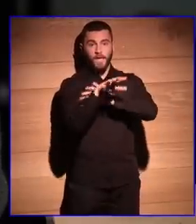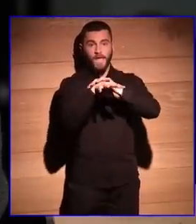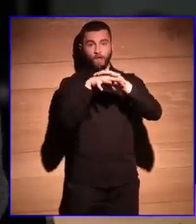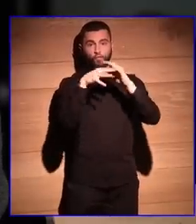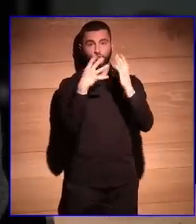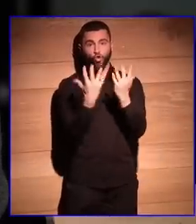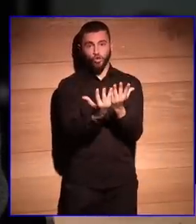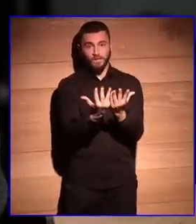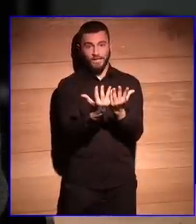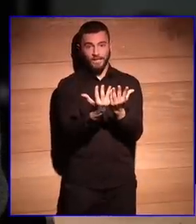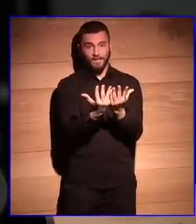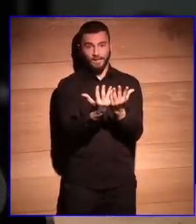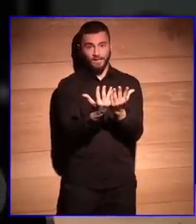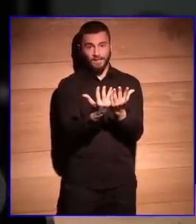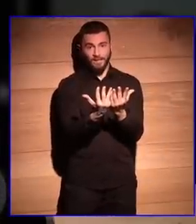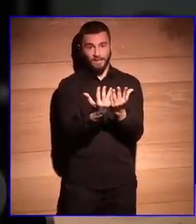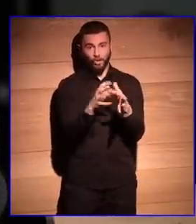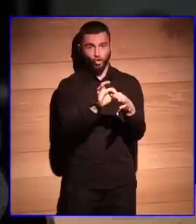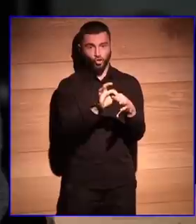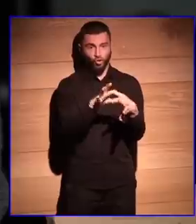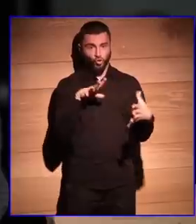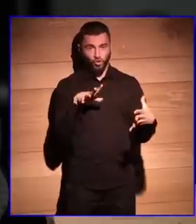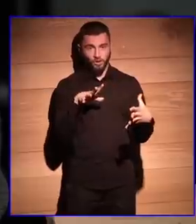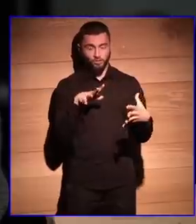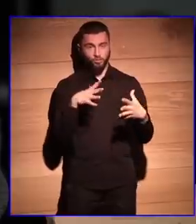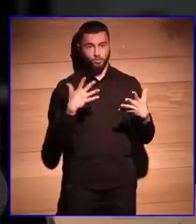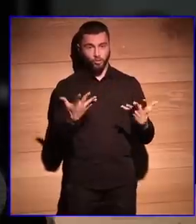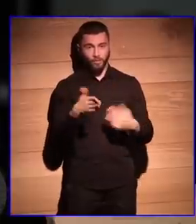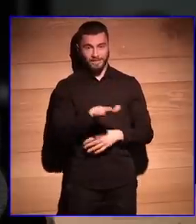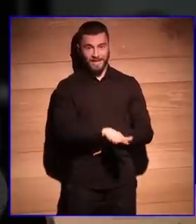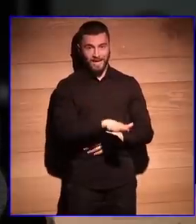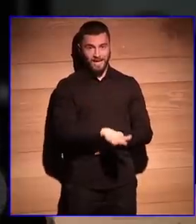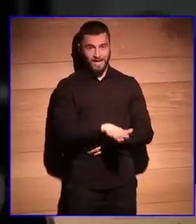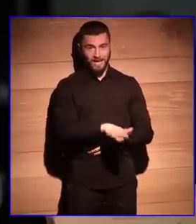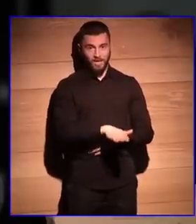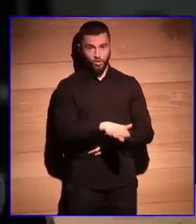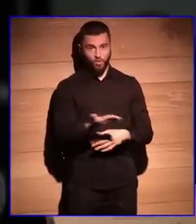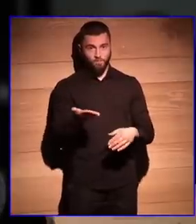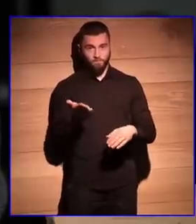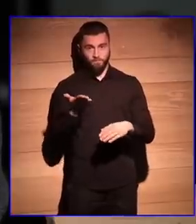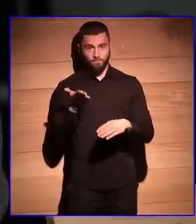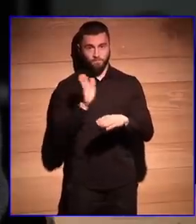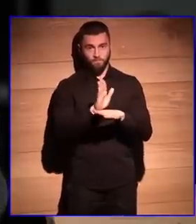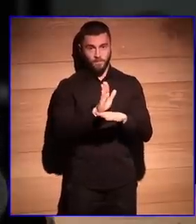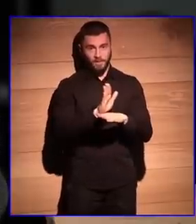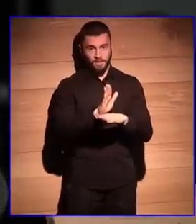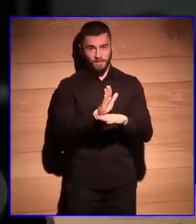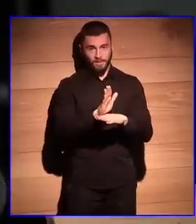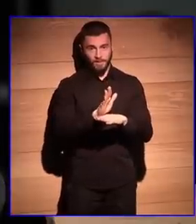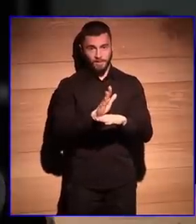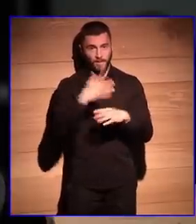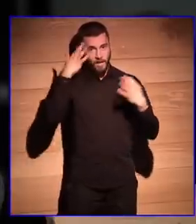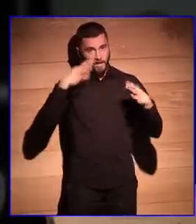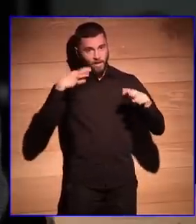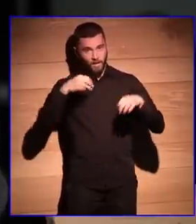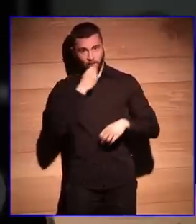que teóricamente lo opone. No es apropiado. Y evidentemente, el niño que representa de forma arquetípica la inocencia y la